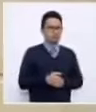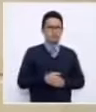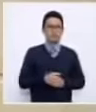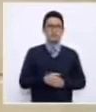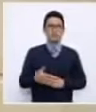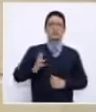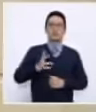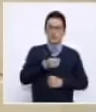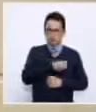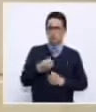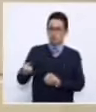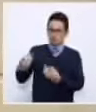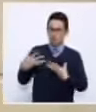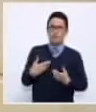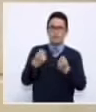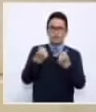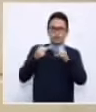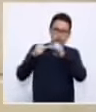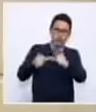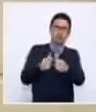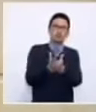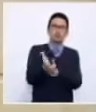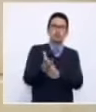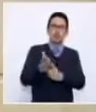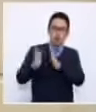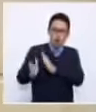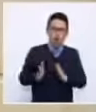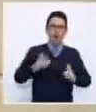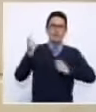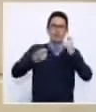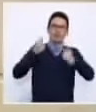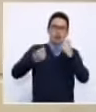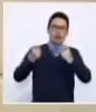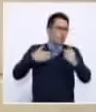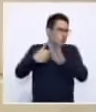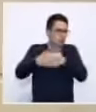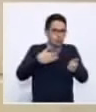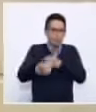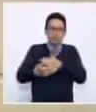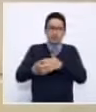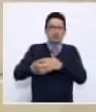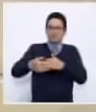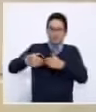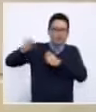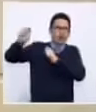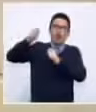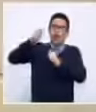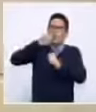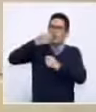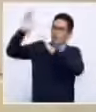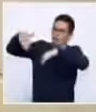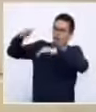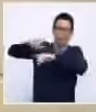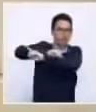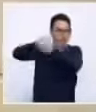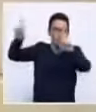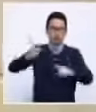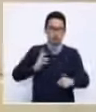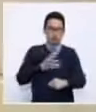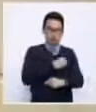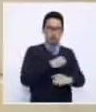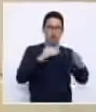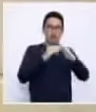A nosotros denos precios de sustentación, organicemos el mercado, no importa en comida, y nosotros somos capaces de darnos una casa, no